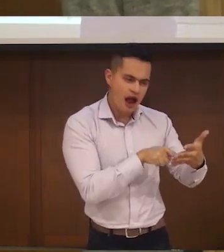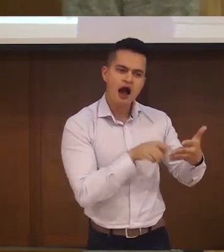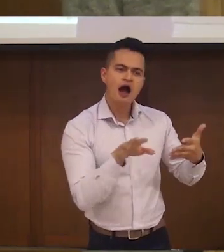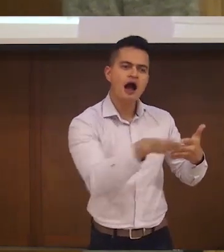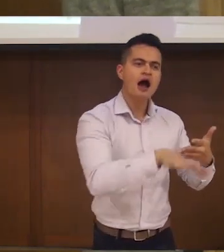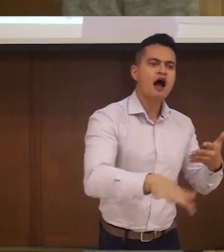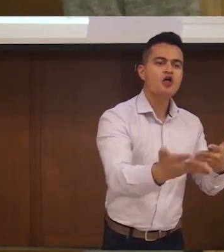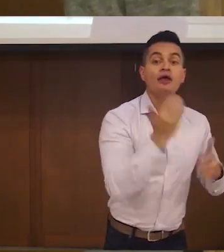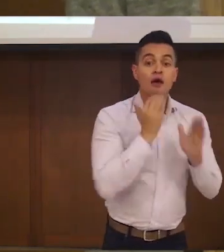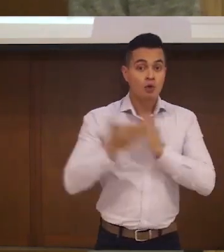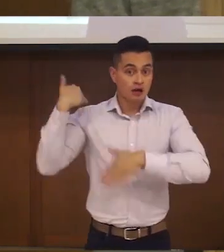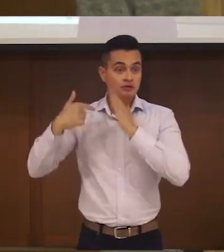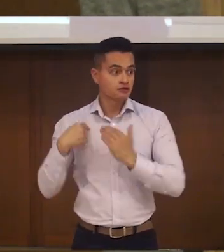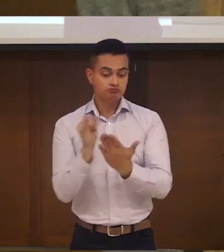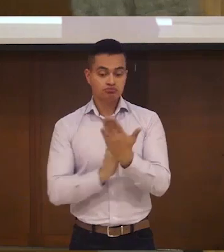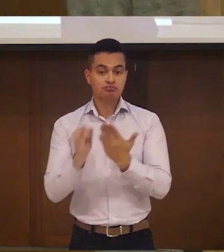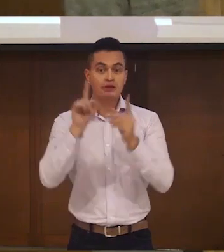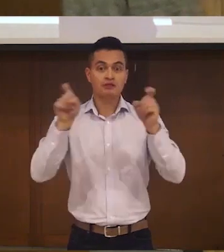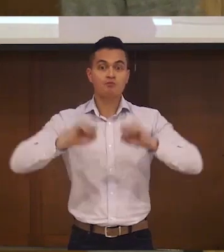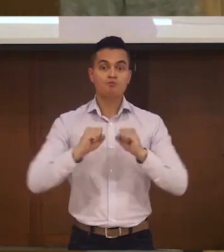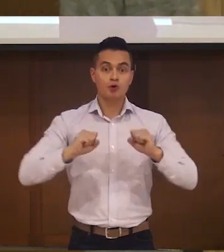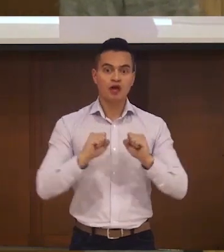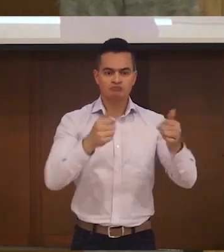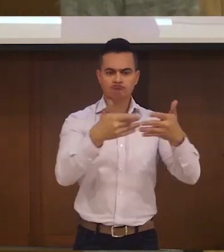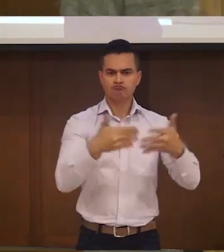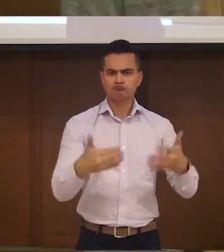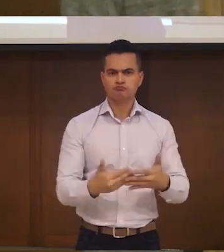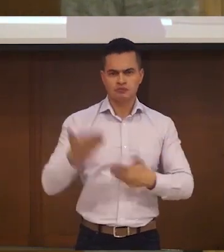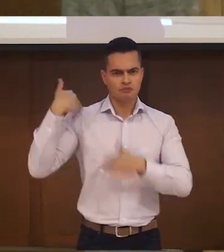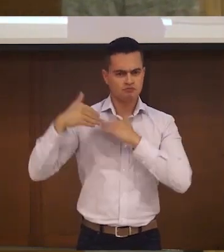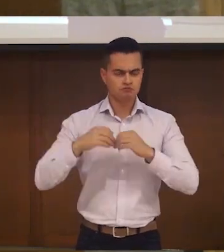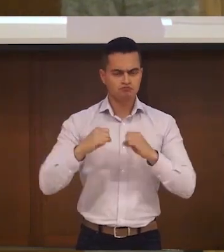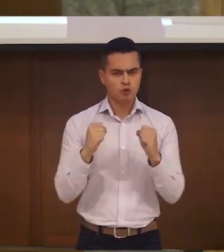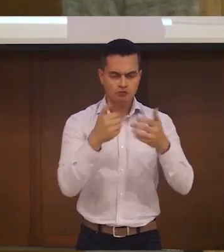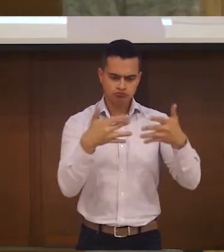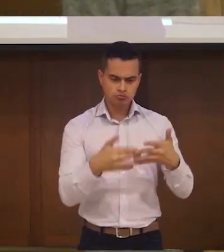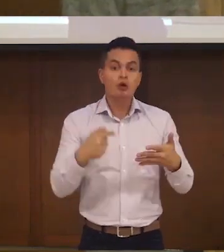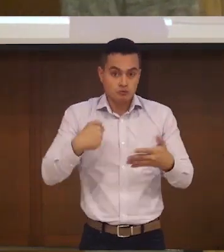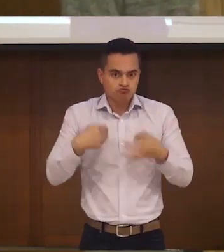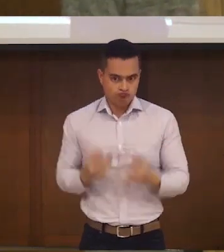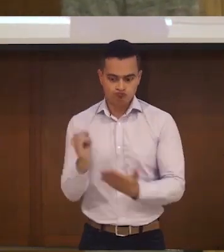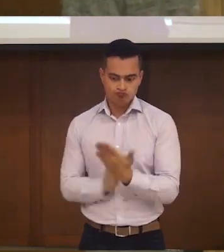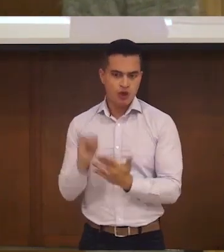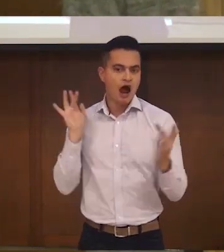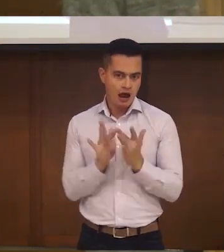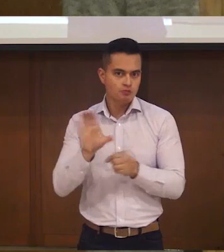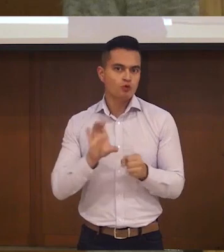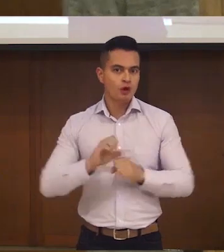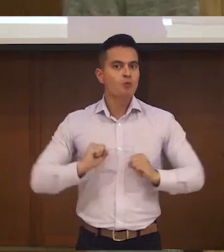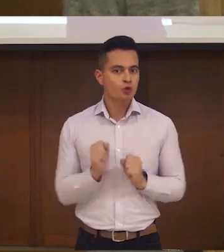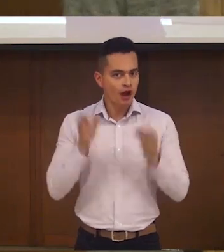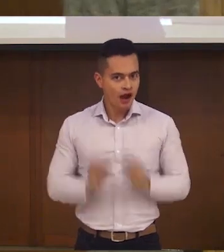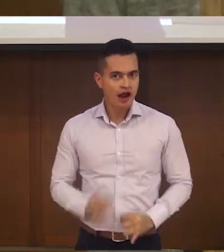hice historietas sobre Bogotá, y entonces lo que dibujaba era Bogotá,